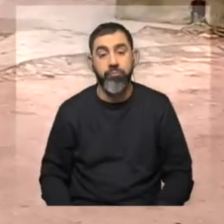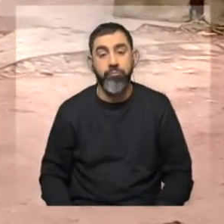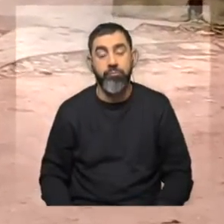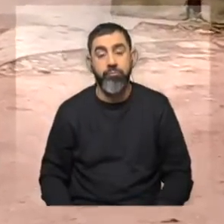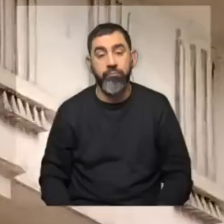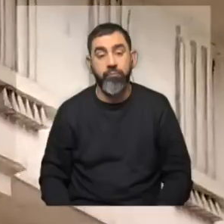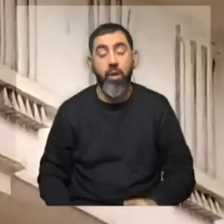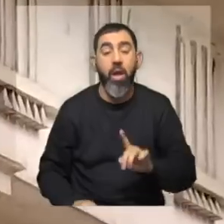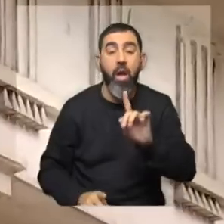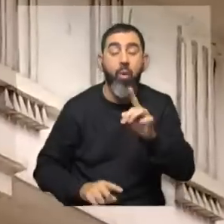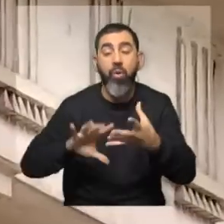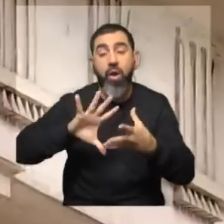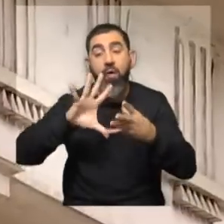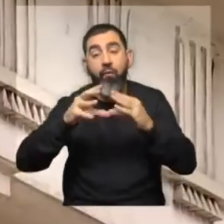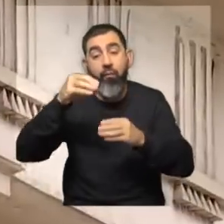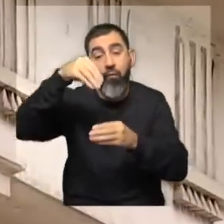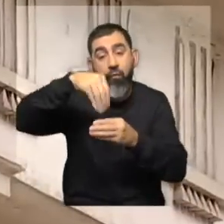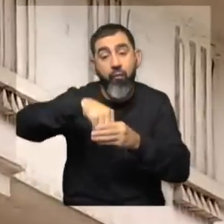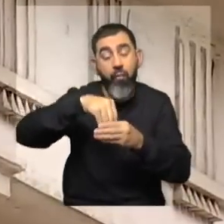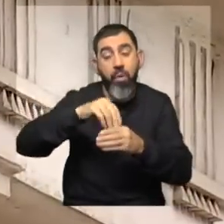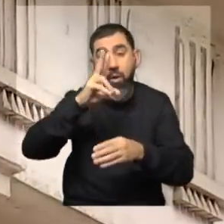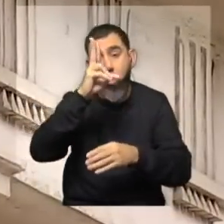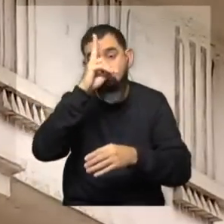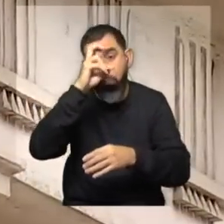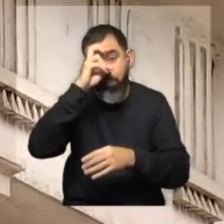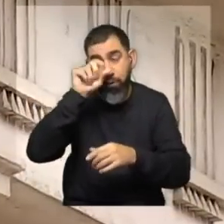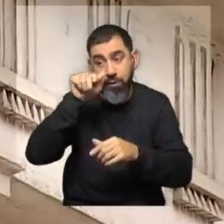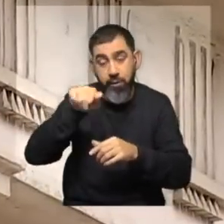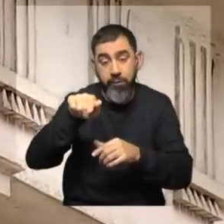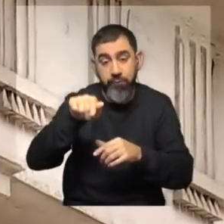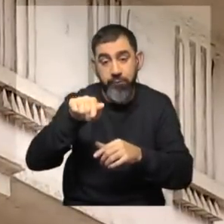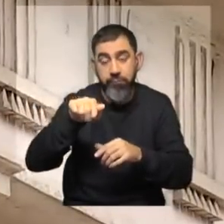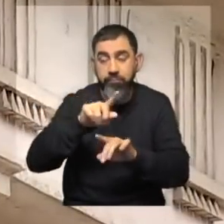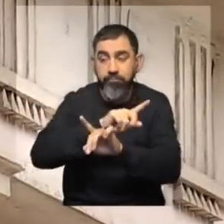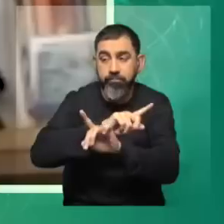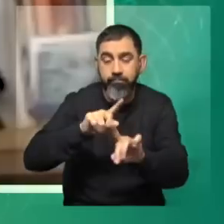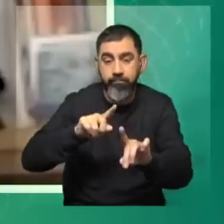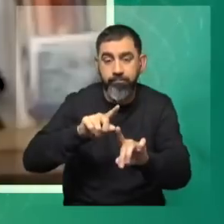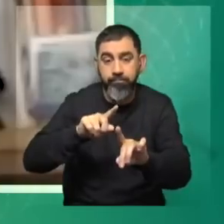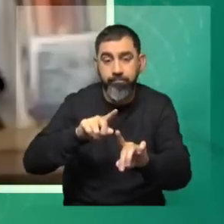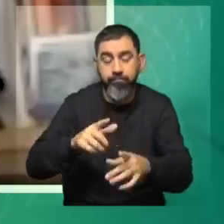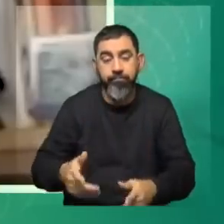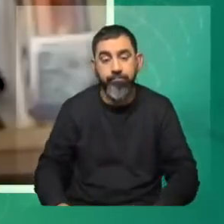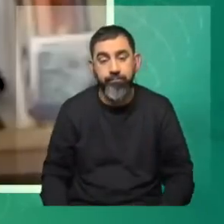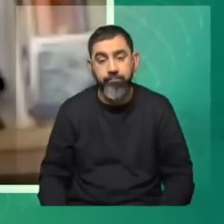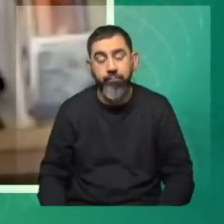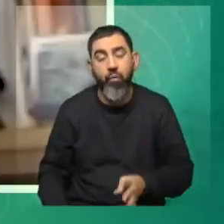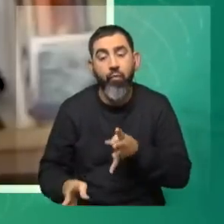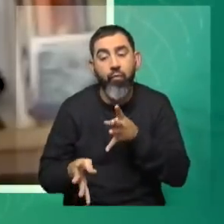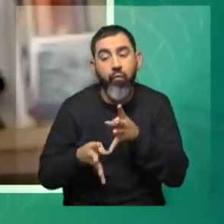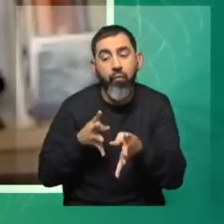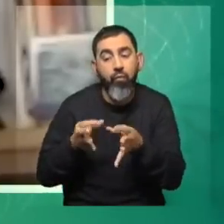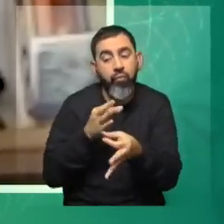hay algunos mecanismos internos de del hospital Pilar de Bo que no están funcionando